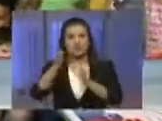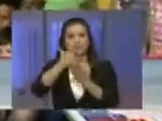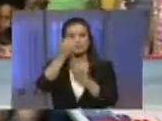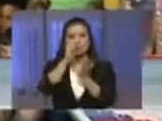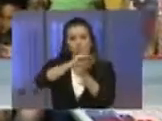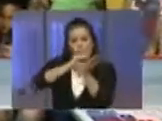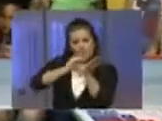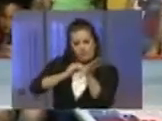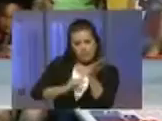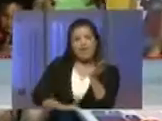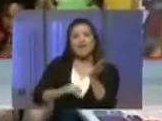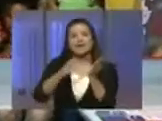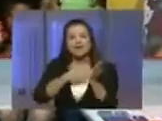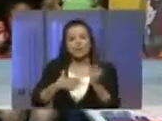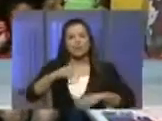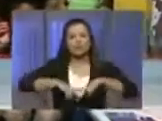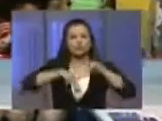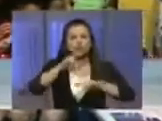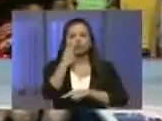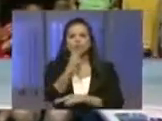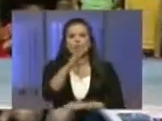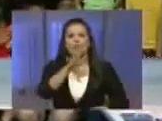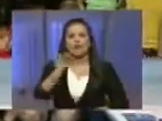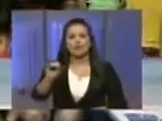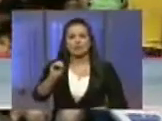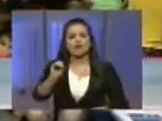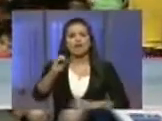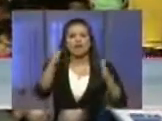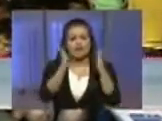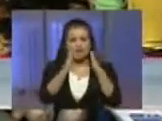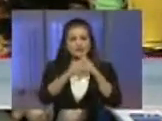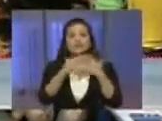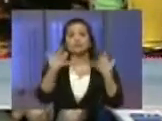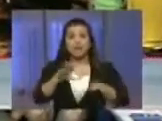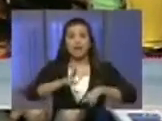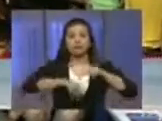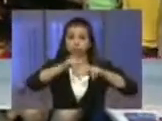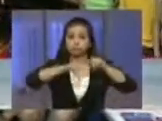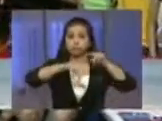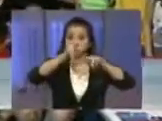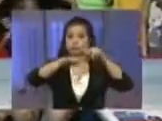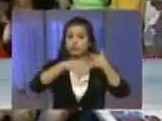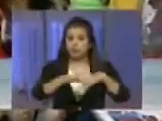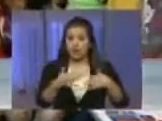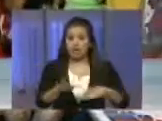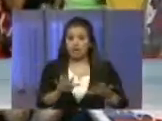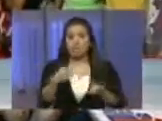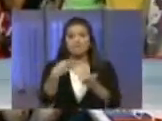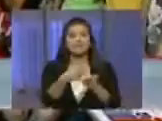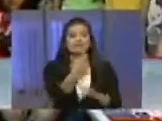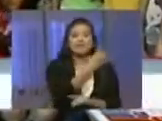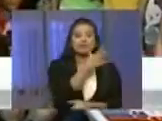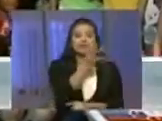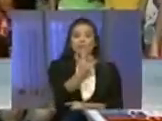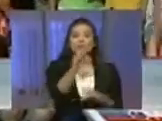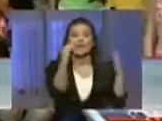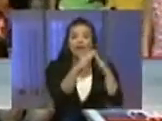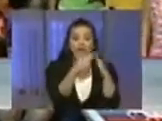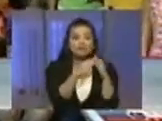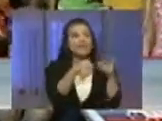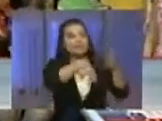240 viviendas con un avance significativo 150 viviendas intervenidas 100 viviendas